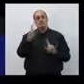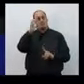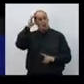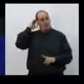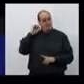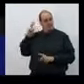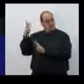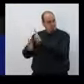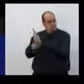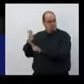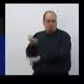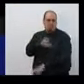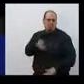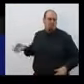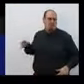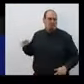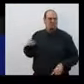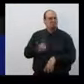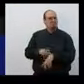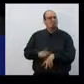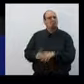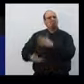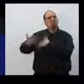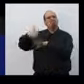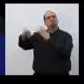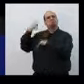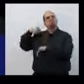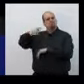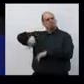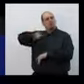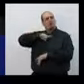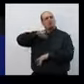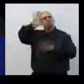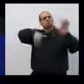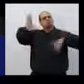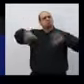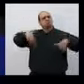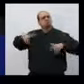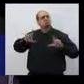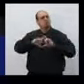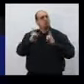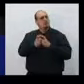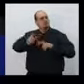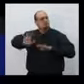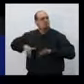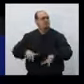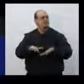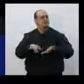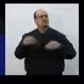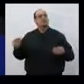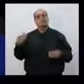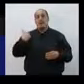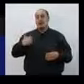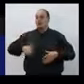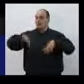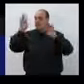absolutamente cierto no hace mucho tiempo atrás nosotros convocamos a un gran movimiento social para que toda la argentina se involucre